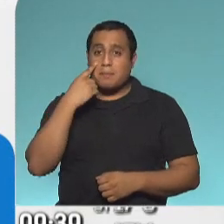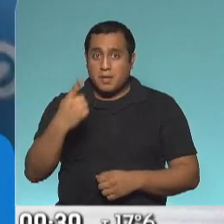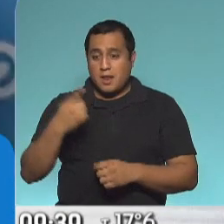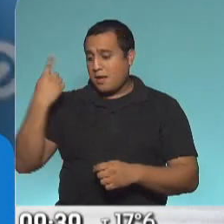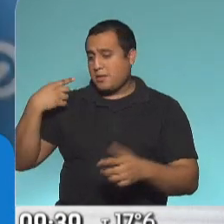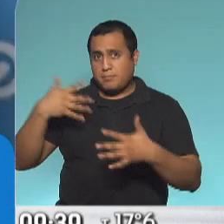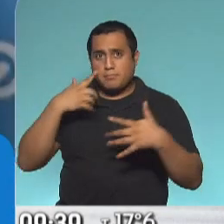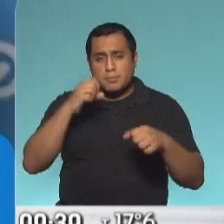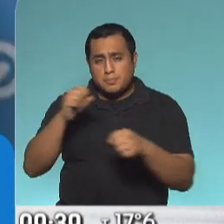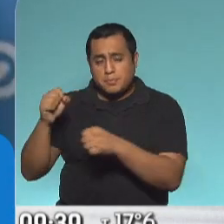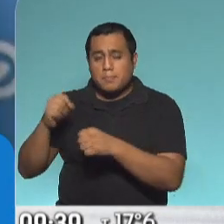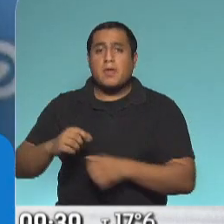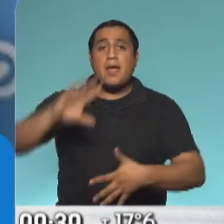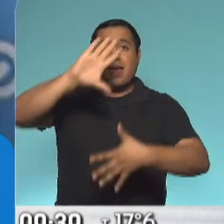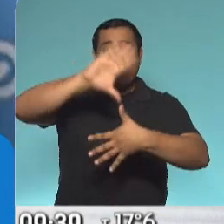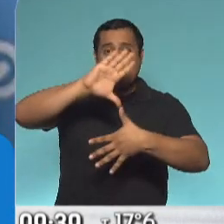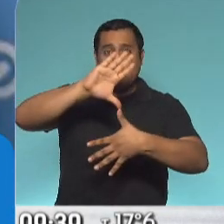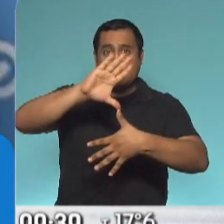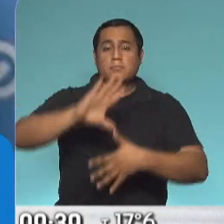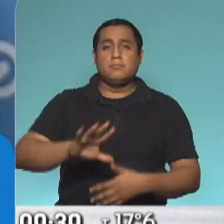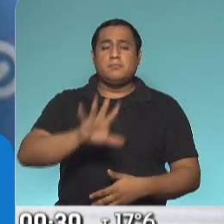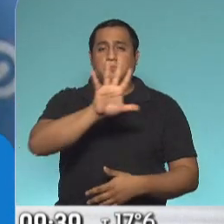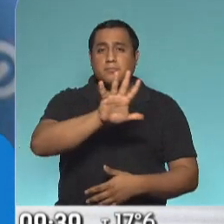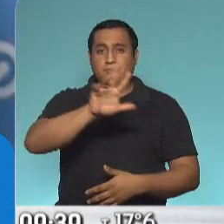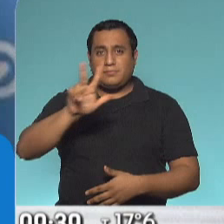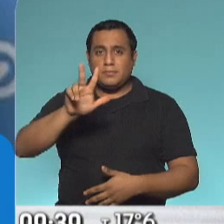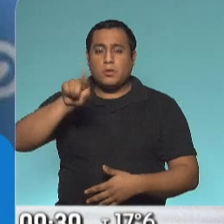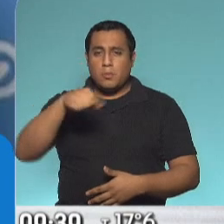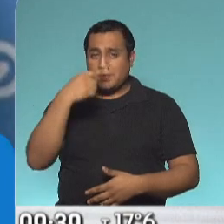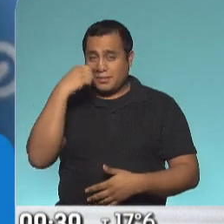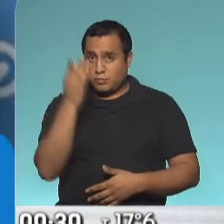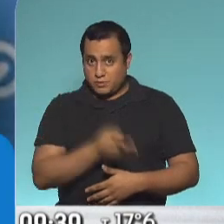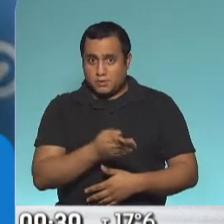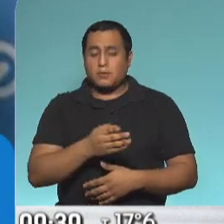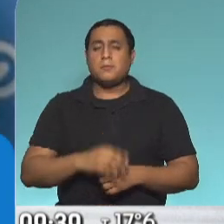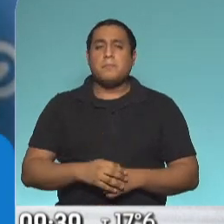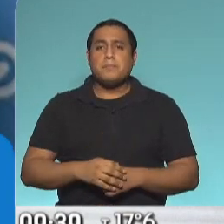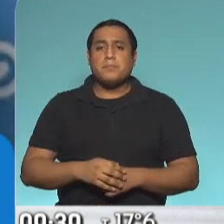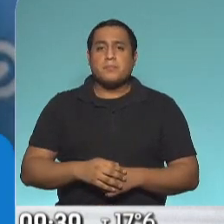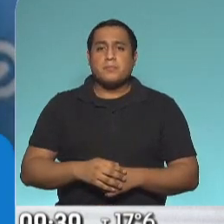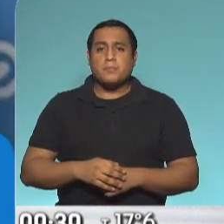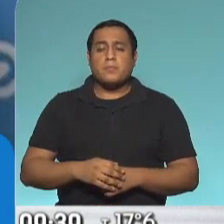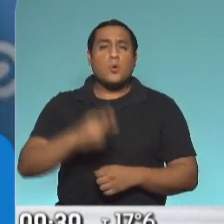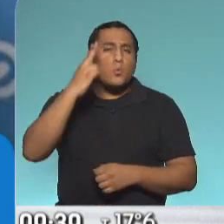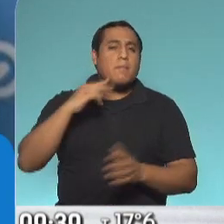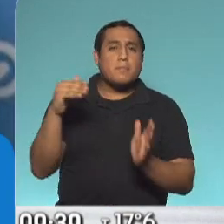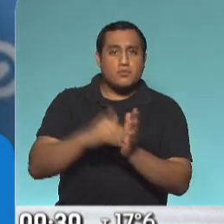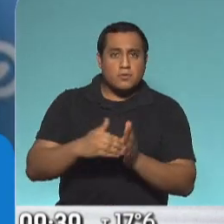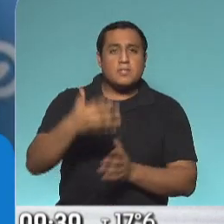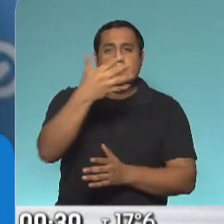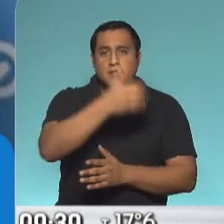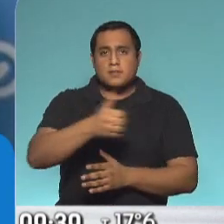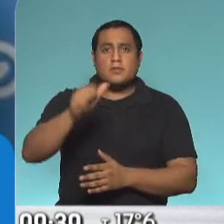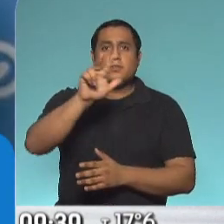la jornada de ayer américa representa el 53 7 por ciento de los casos a nivel global con 9 millones